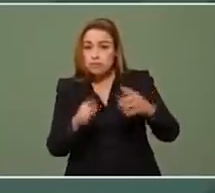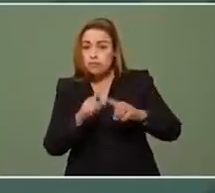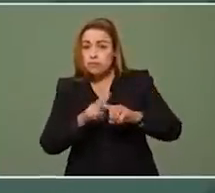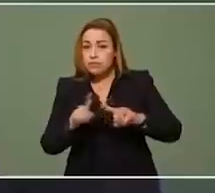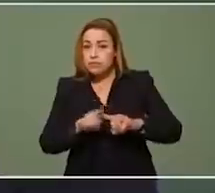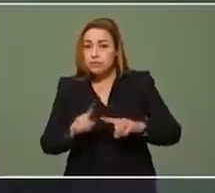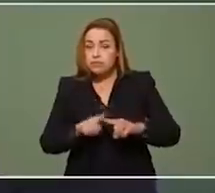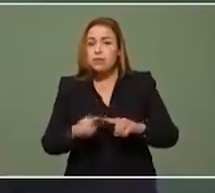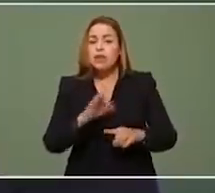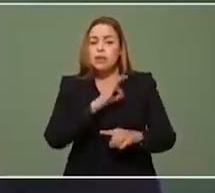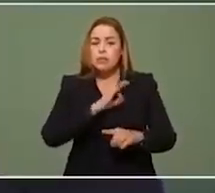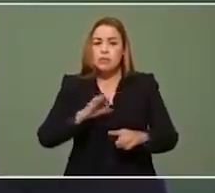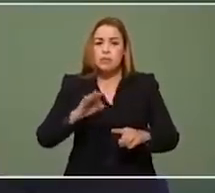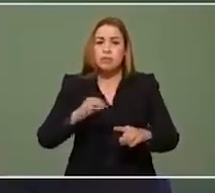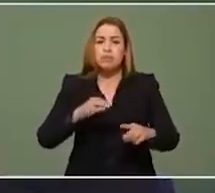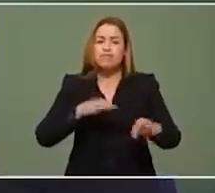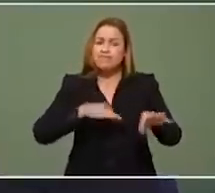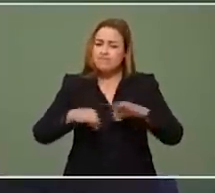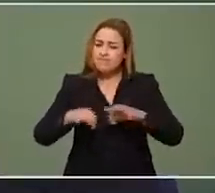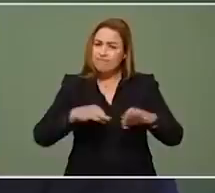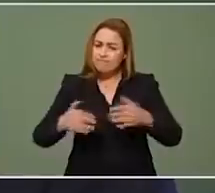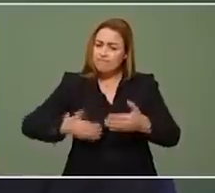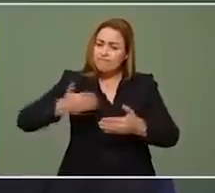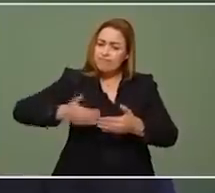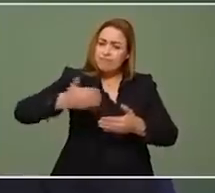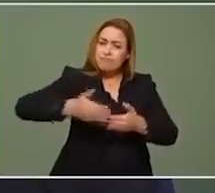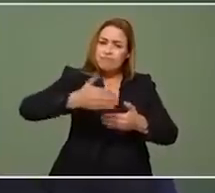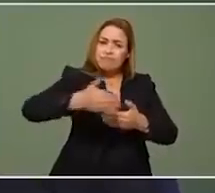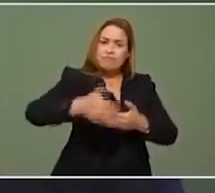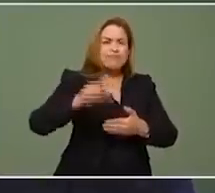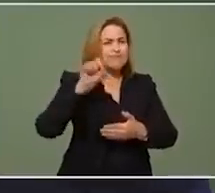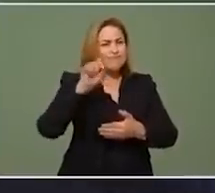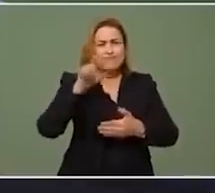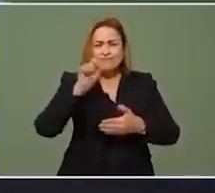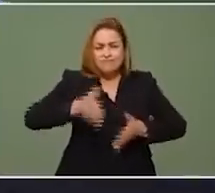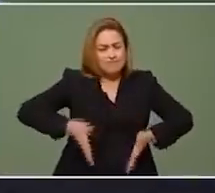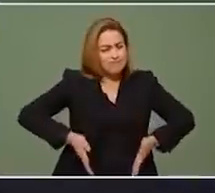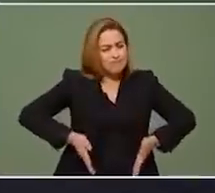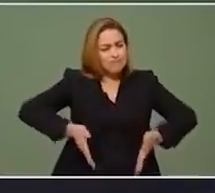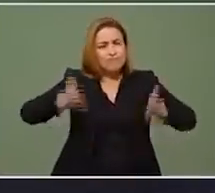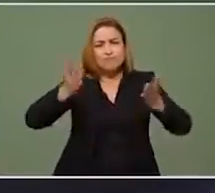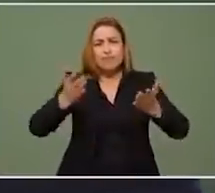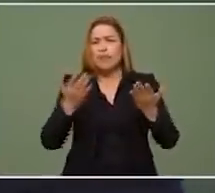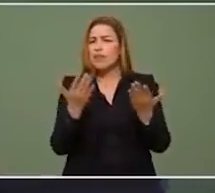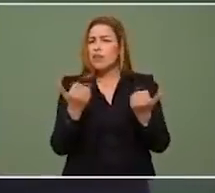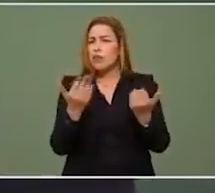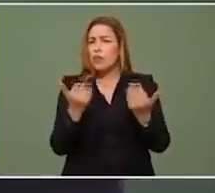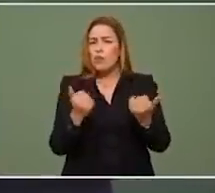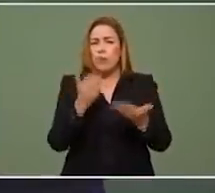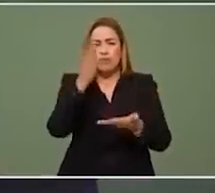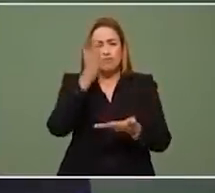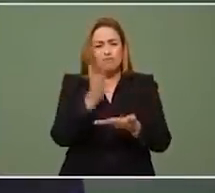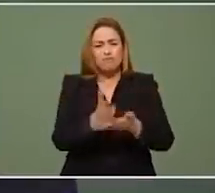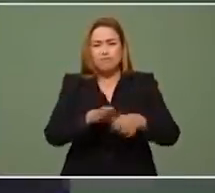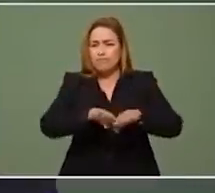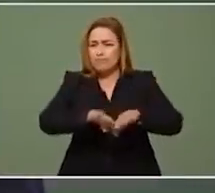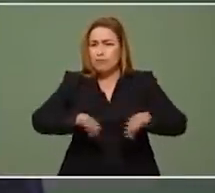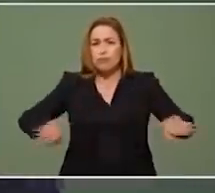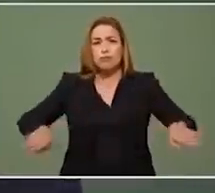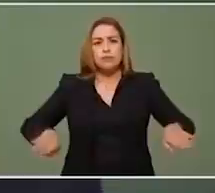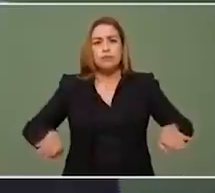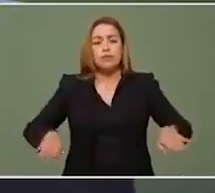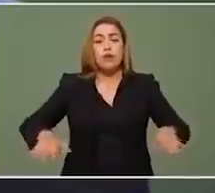en el mismo sentido que no haya divisiones en las corporaciones